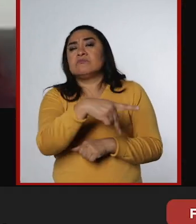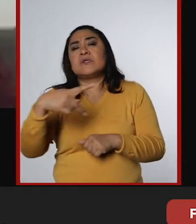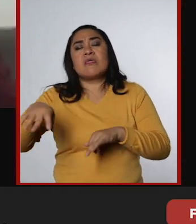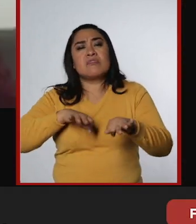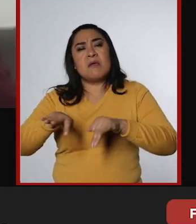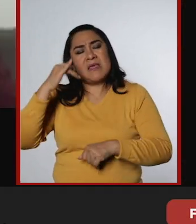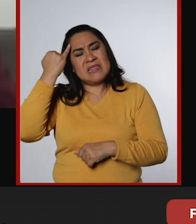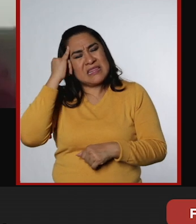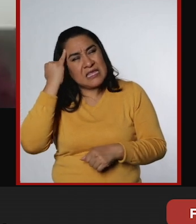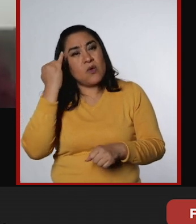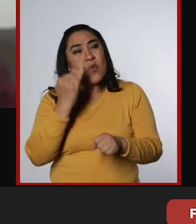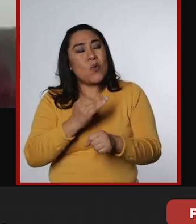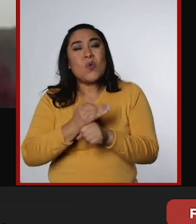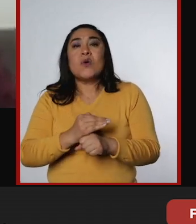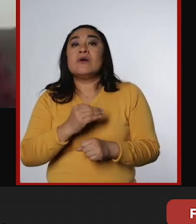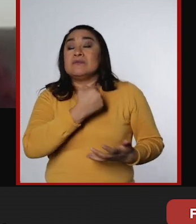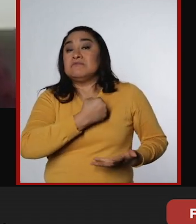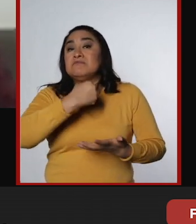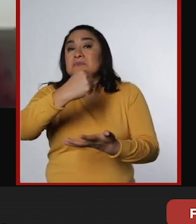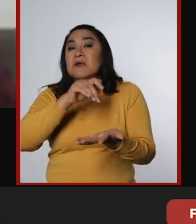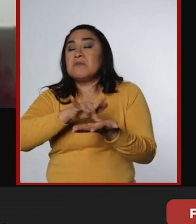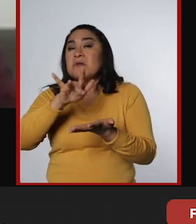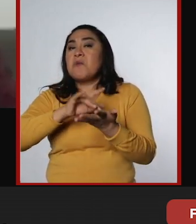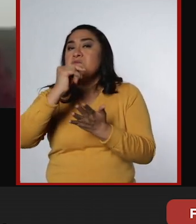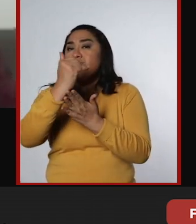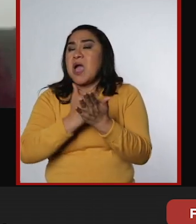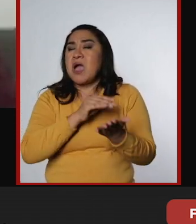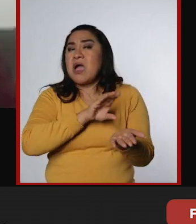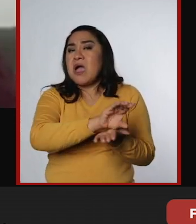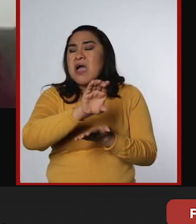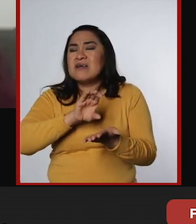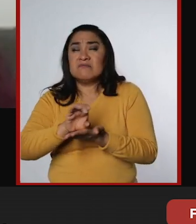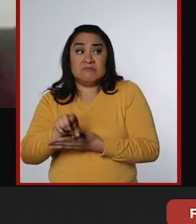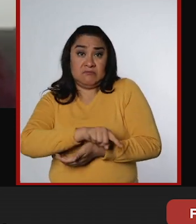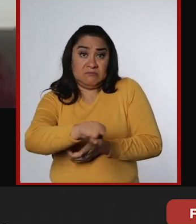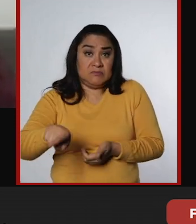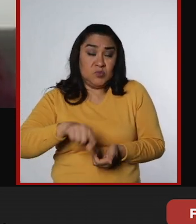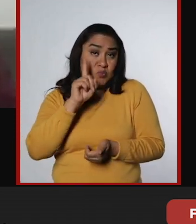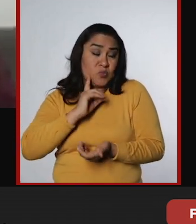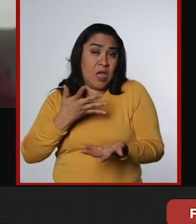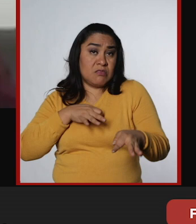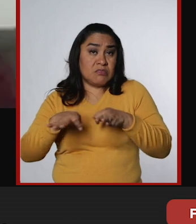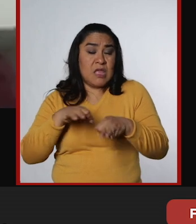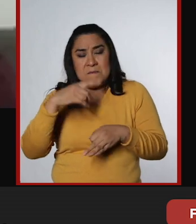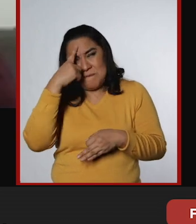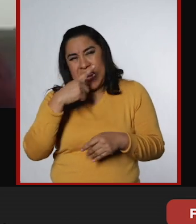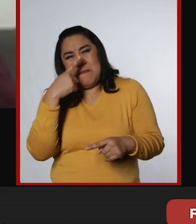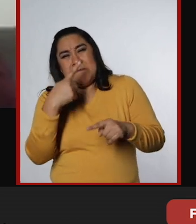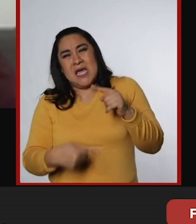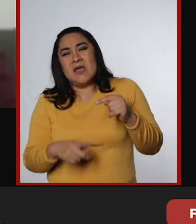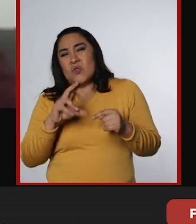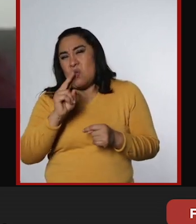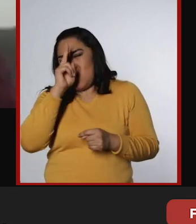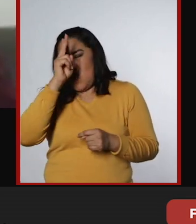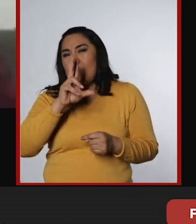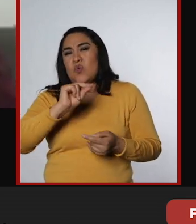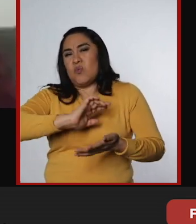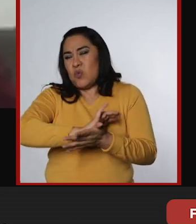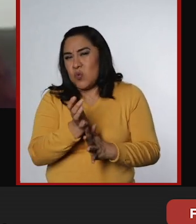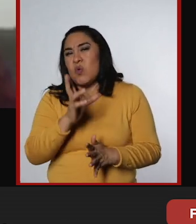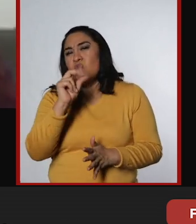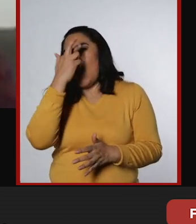muchos recortes presupuestales? ¿Qué hacemos? Ellas trabajan para la prevención de la violencia, prevención de la discriminación, del